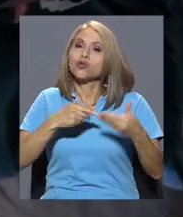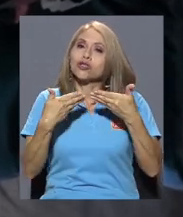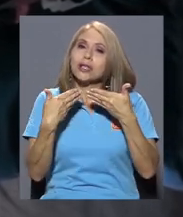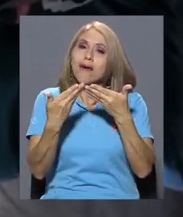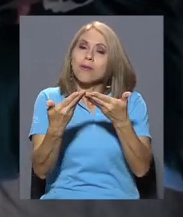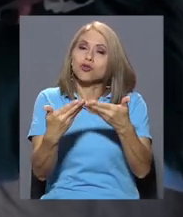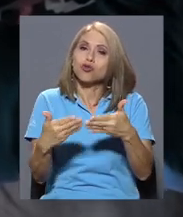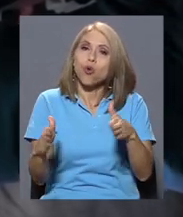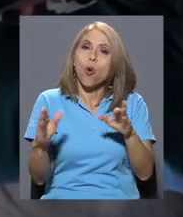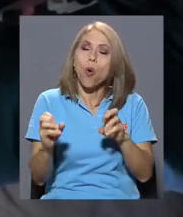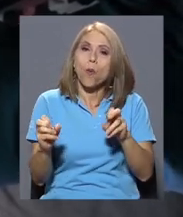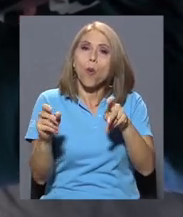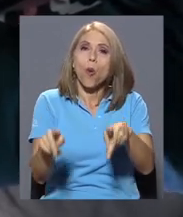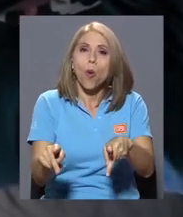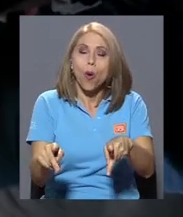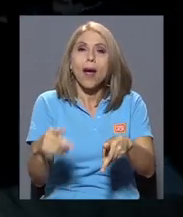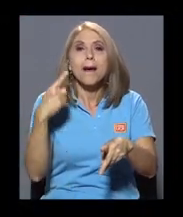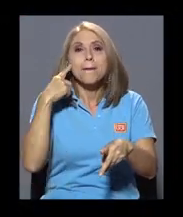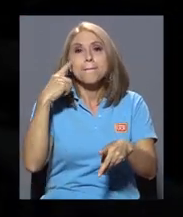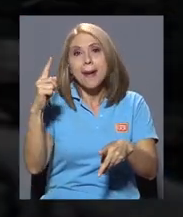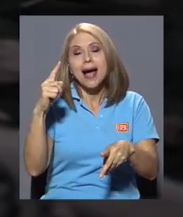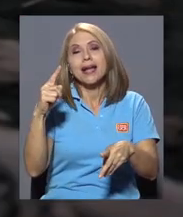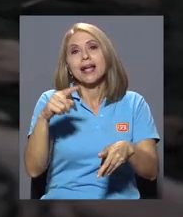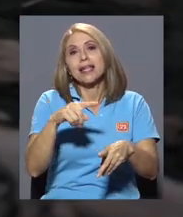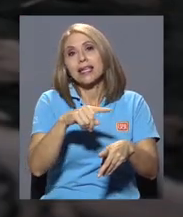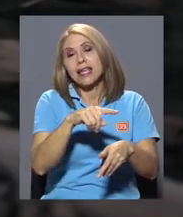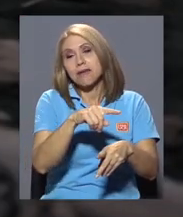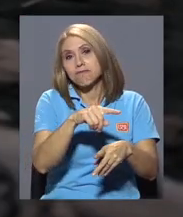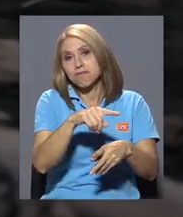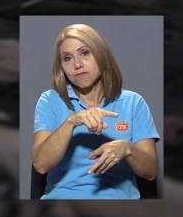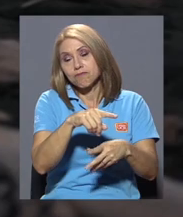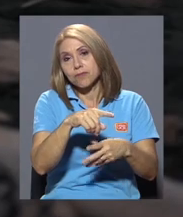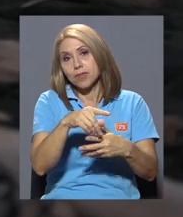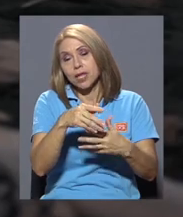dentro de cada episodio para que pudiéramos